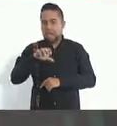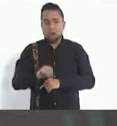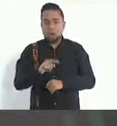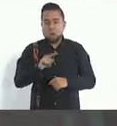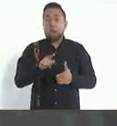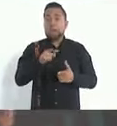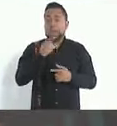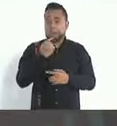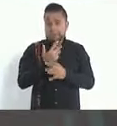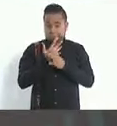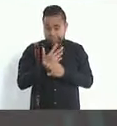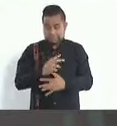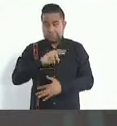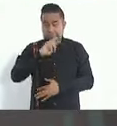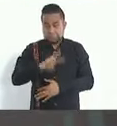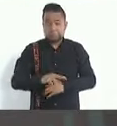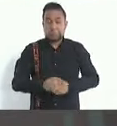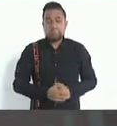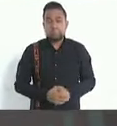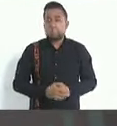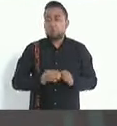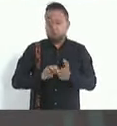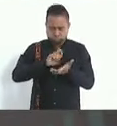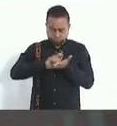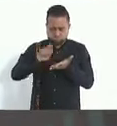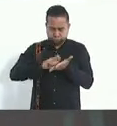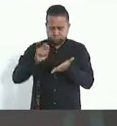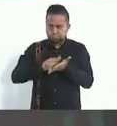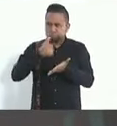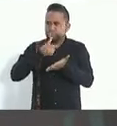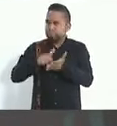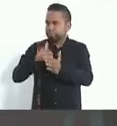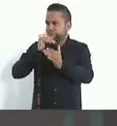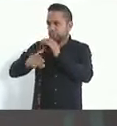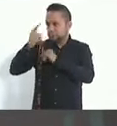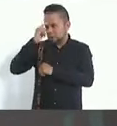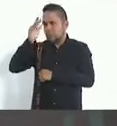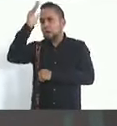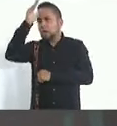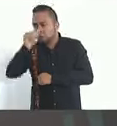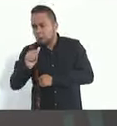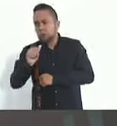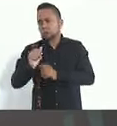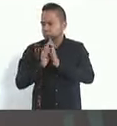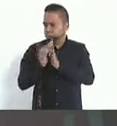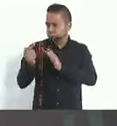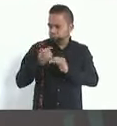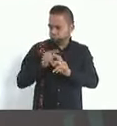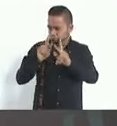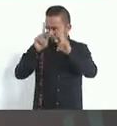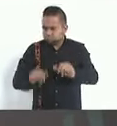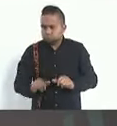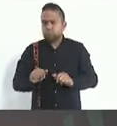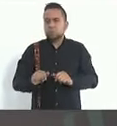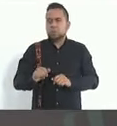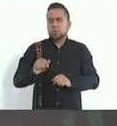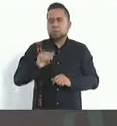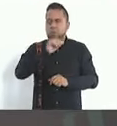que llegaran a un acuerdo. Y la respuesta de Juárez fue: yo nunca voy a